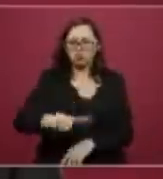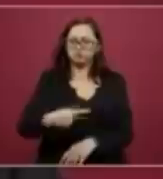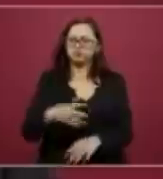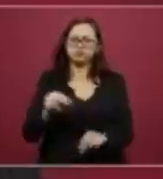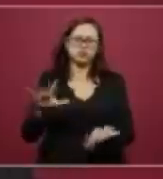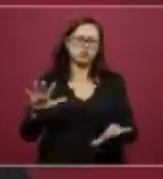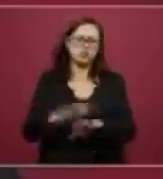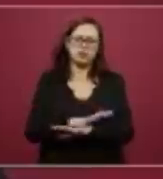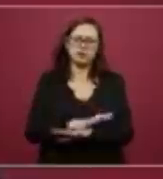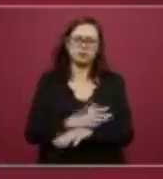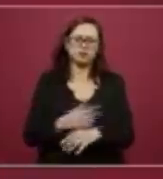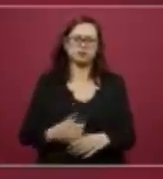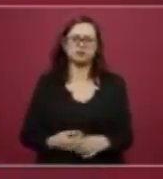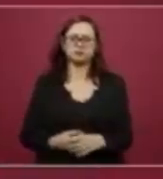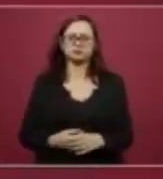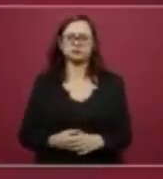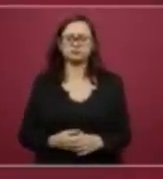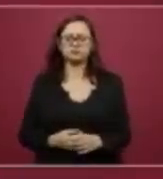Y